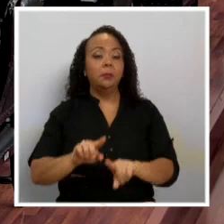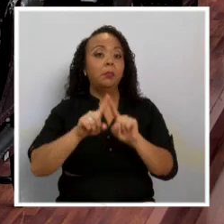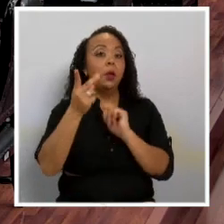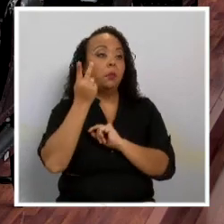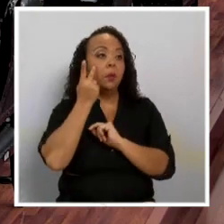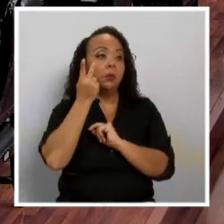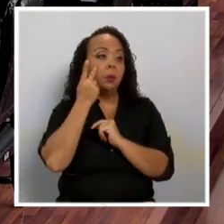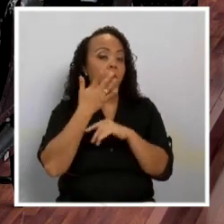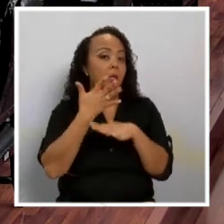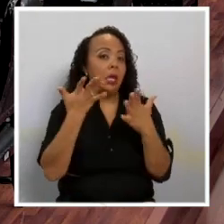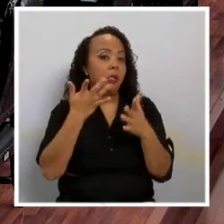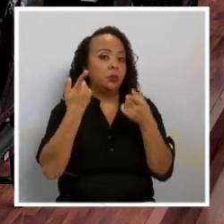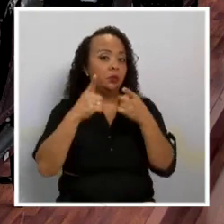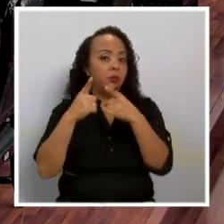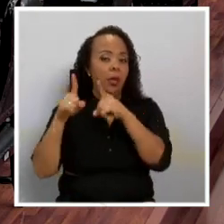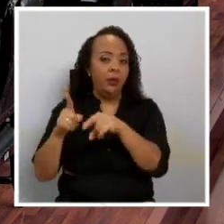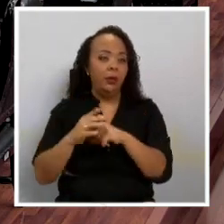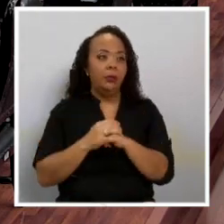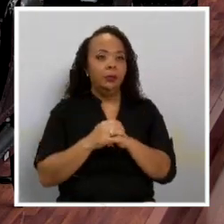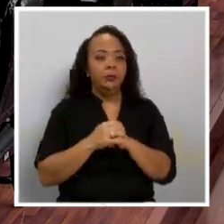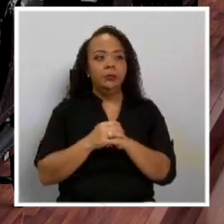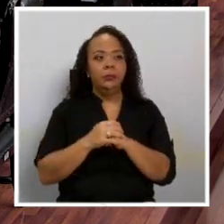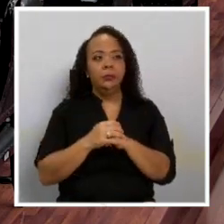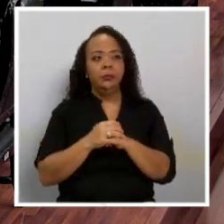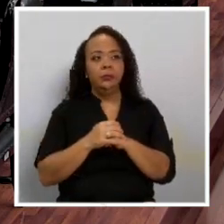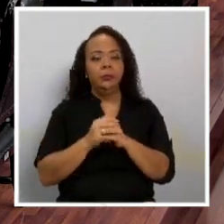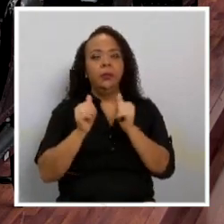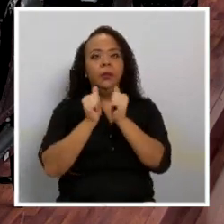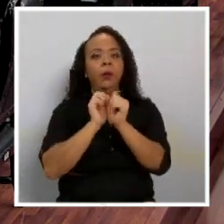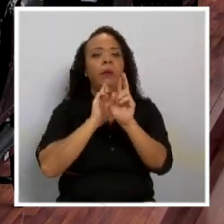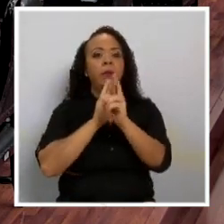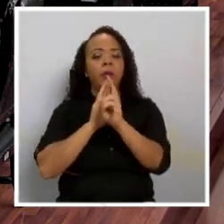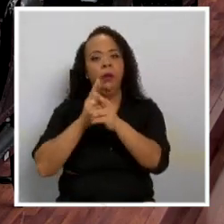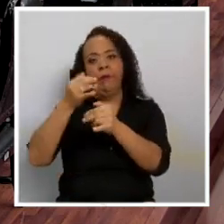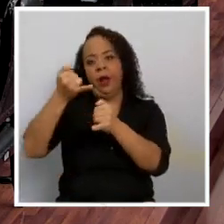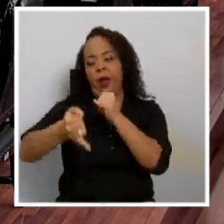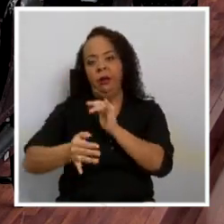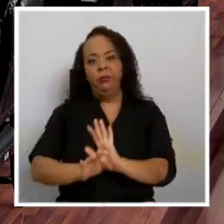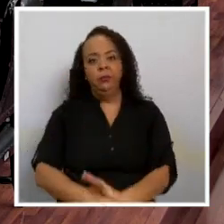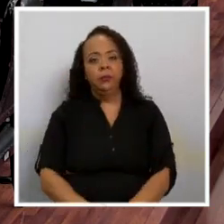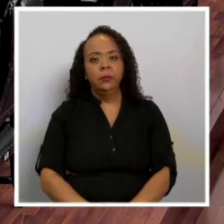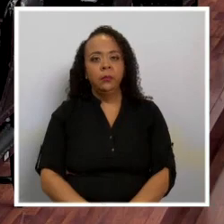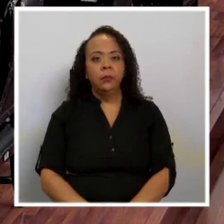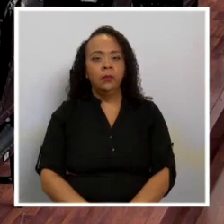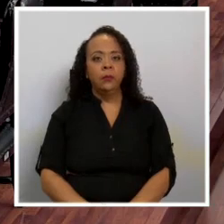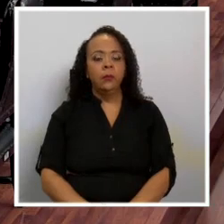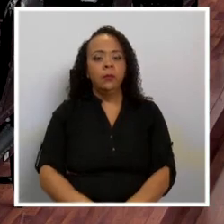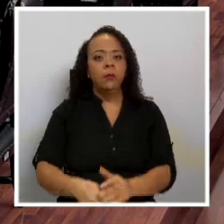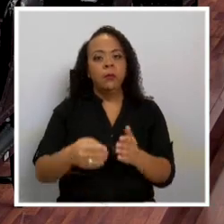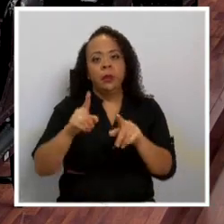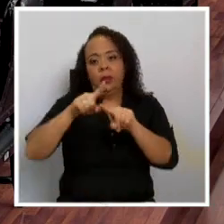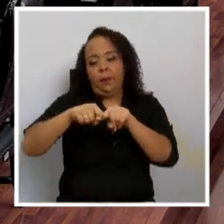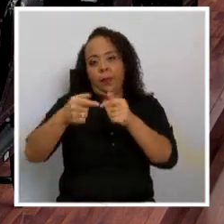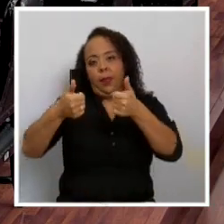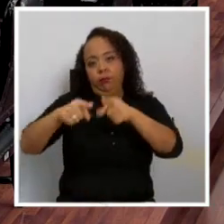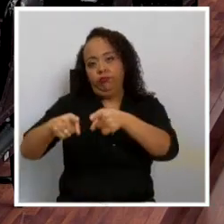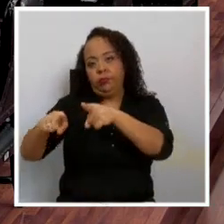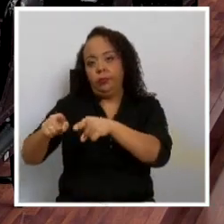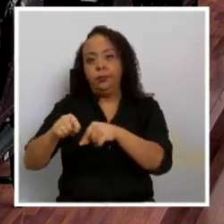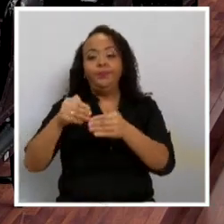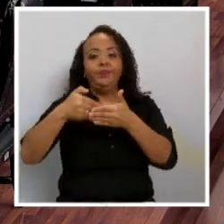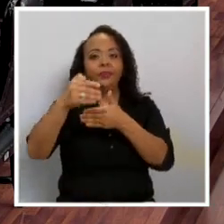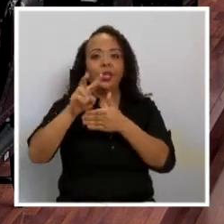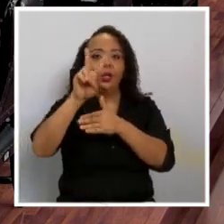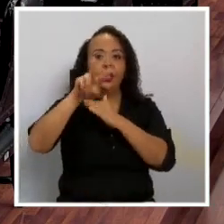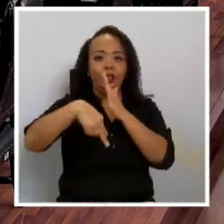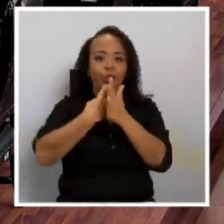ver qué sucede con el resultado al final, ¿verdad?, de la votación, lo que vaya a acontecer. Después de 2 horas y